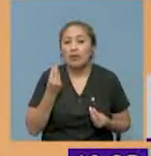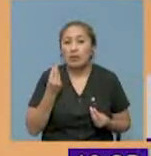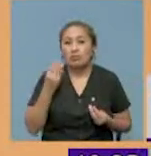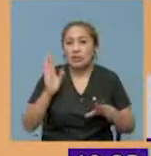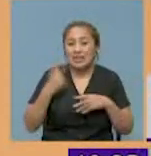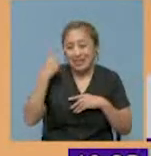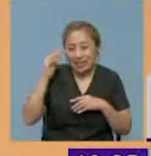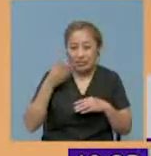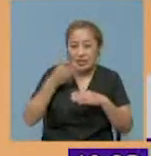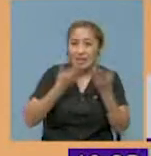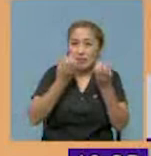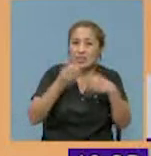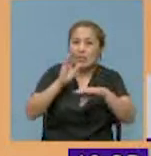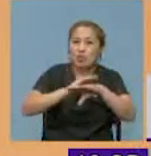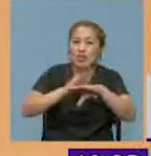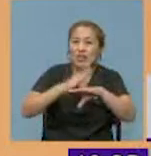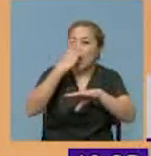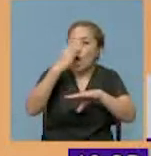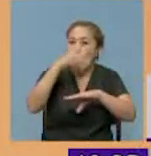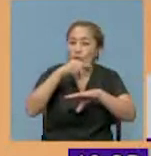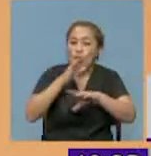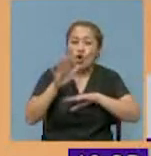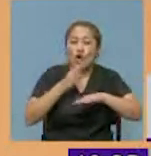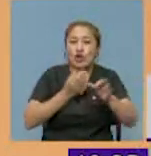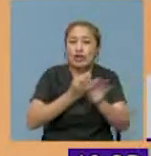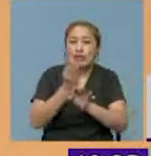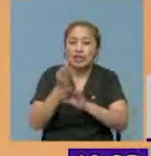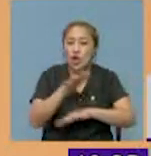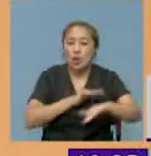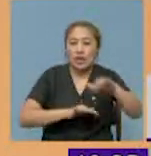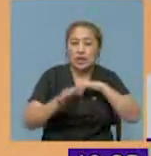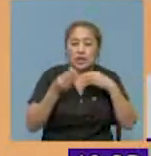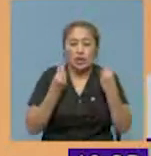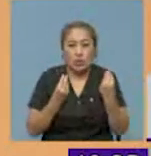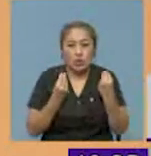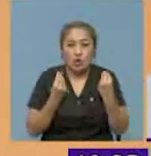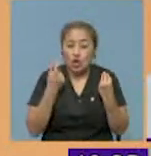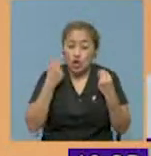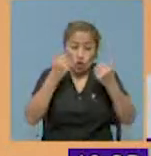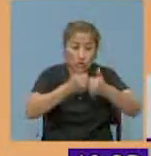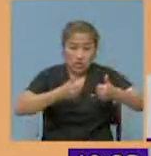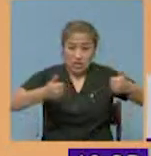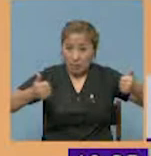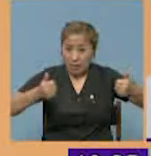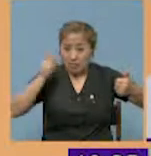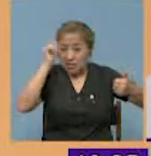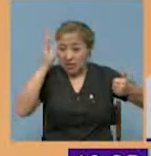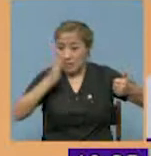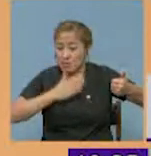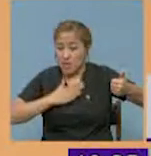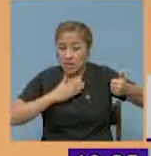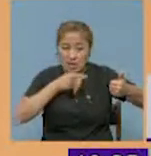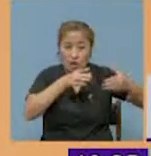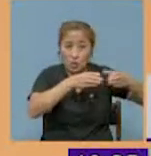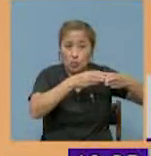agarraba pero a mí no me alejo de lo que yo tenía pensado hacer yo sabía y tenía mucha confianza